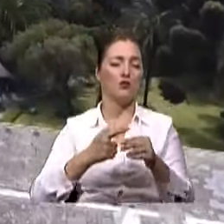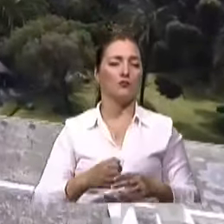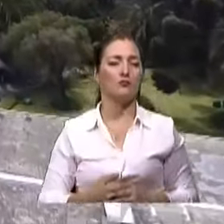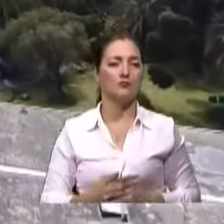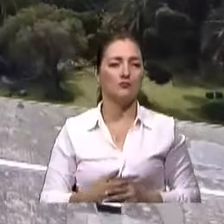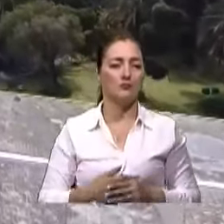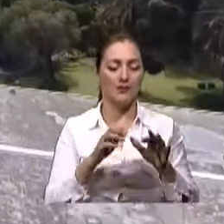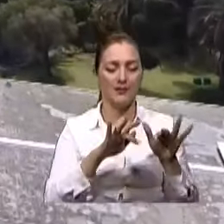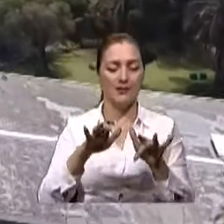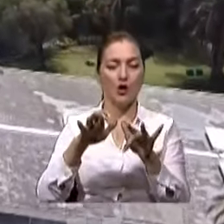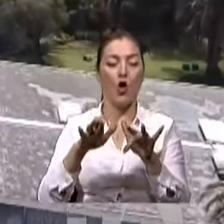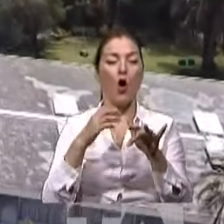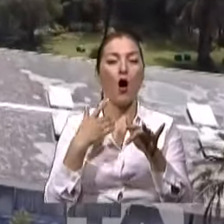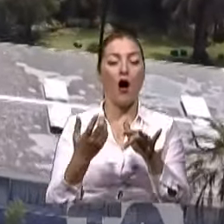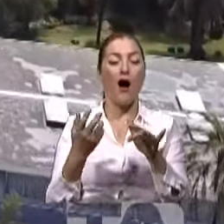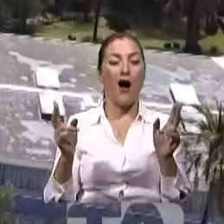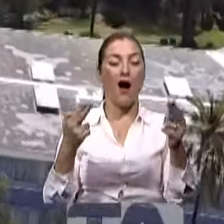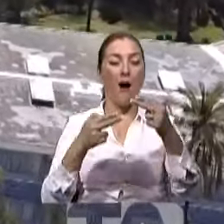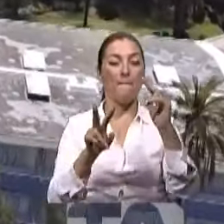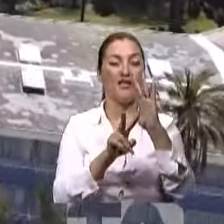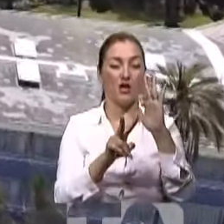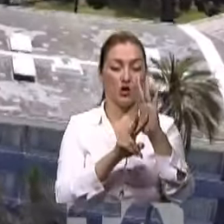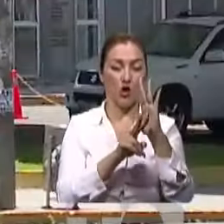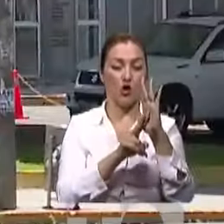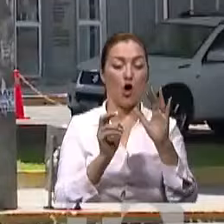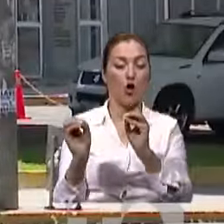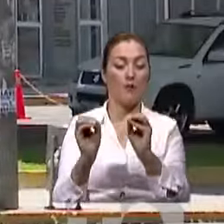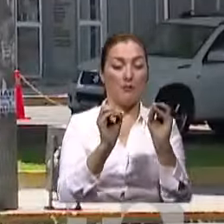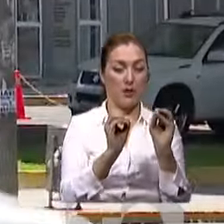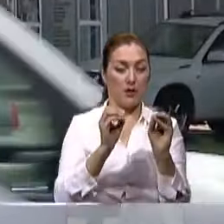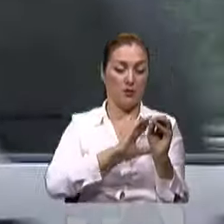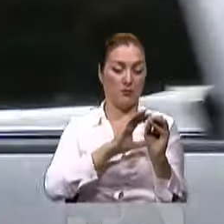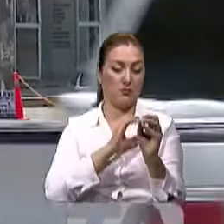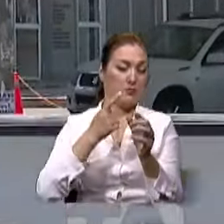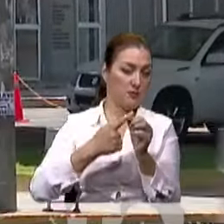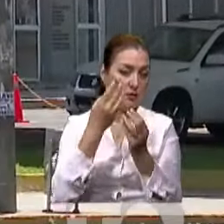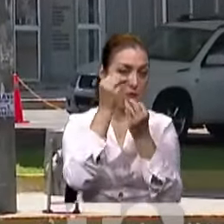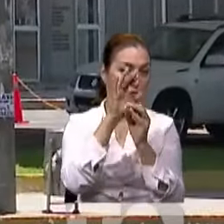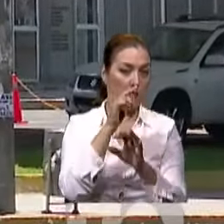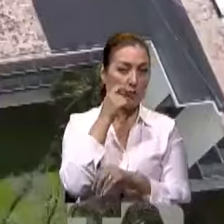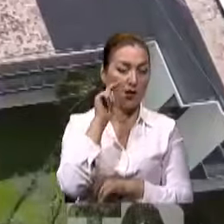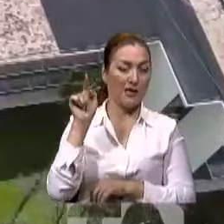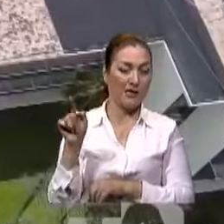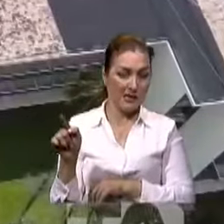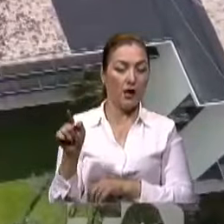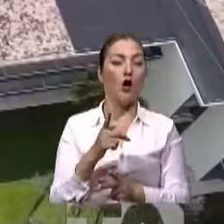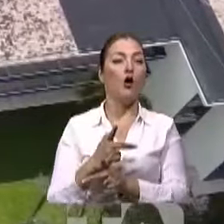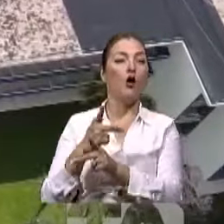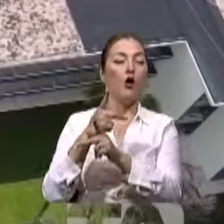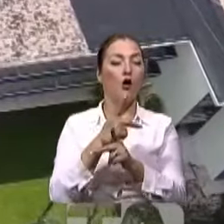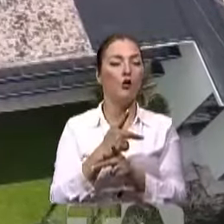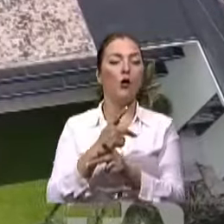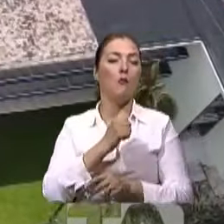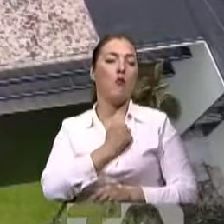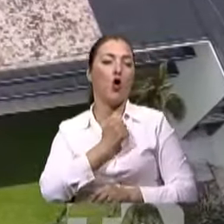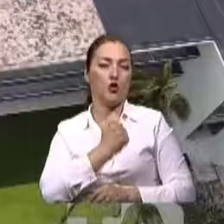La Secretaría de Hábitat y Ordenamiento Territorial del municipio de Quito informó que ha acogido el pedido del Consejo Consultivo